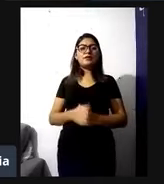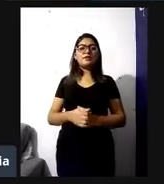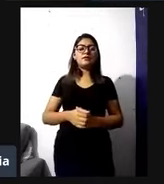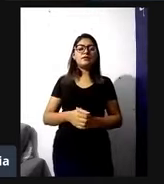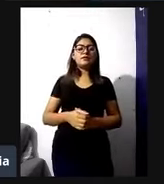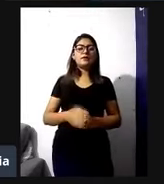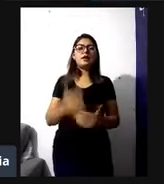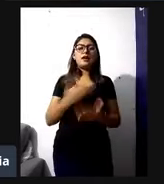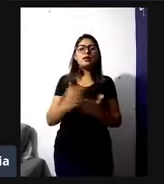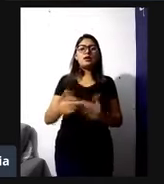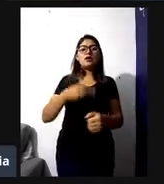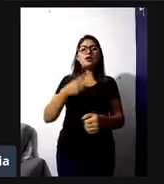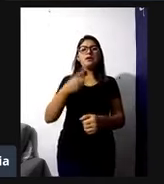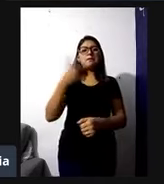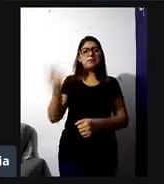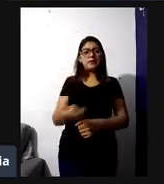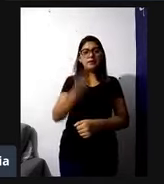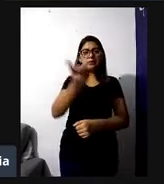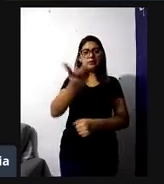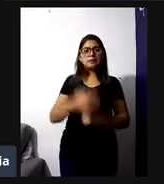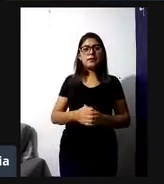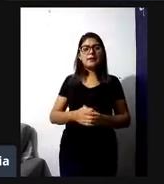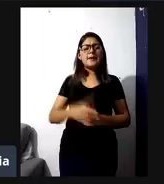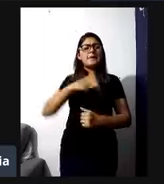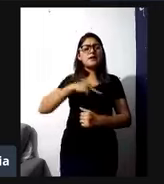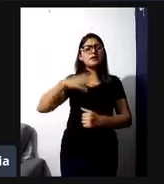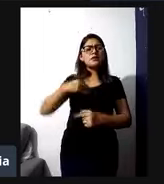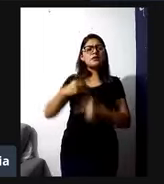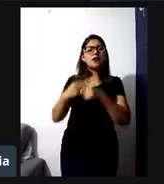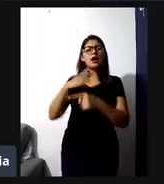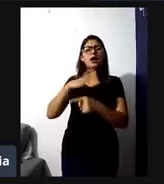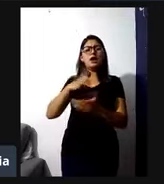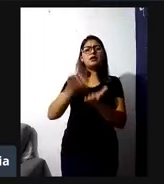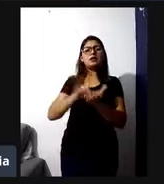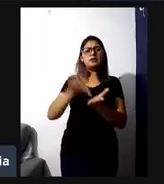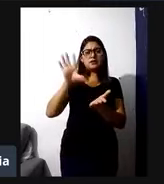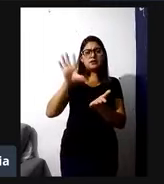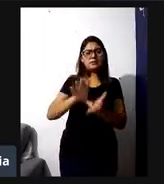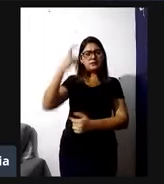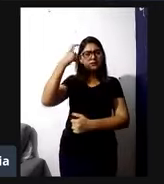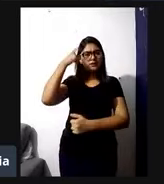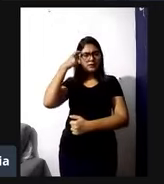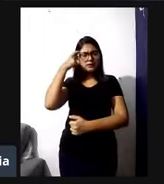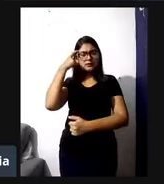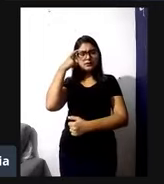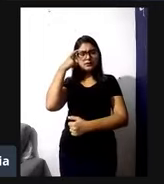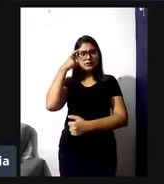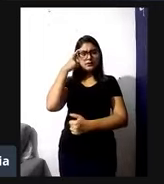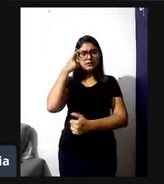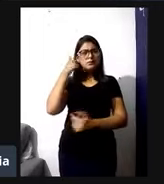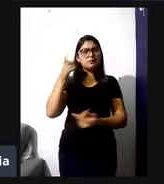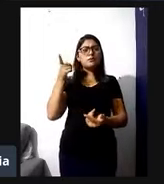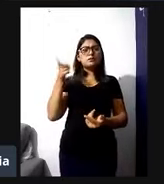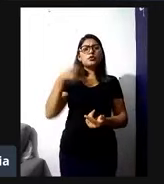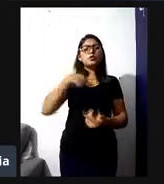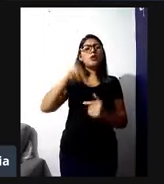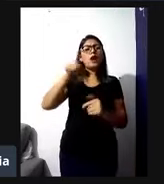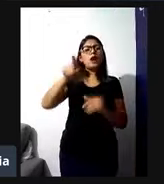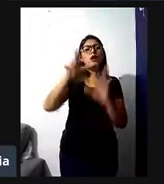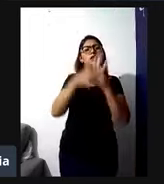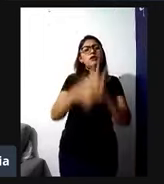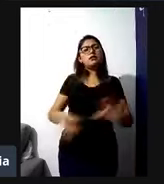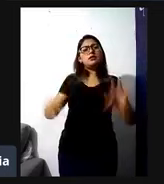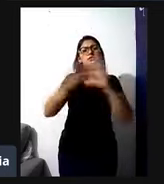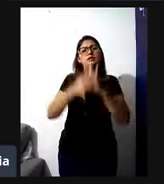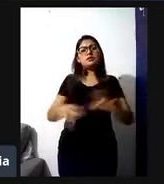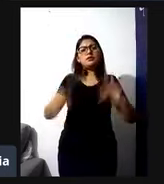es, mi hijo tiene discapacidad intelectual. ¿Cómo puedo explicar que